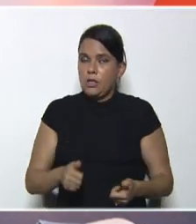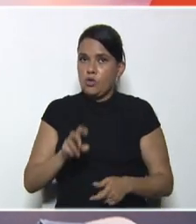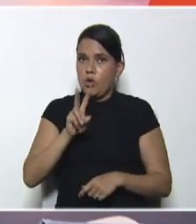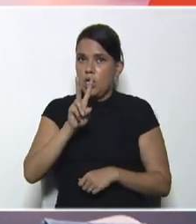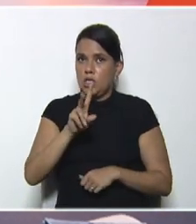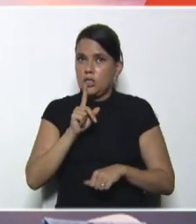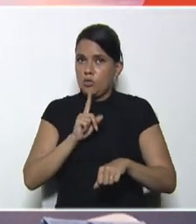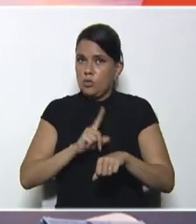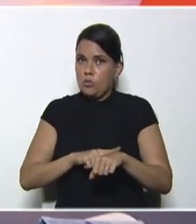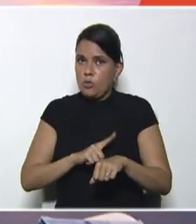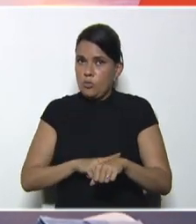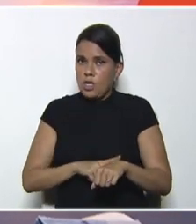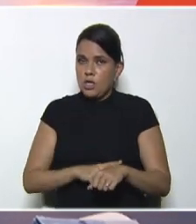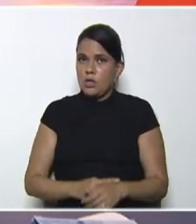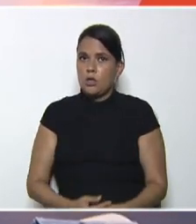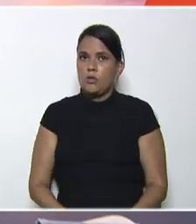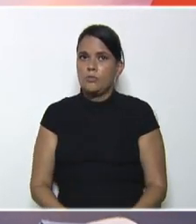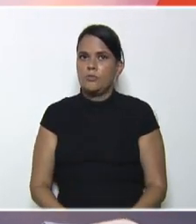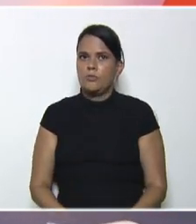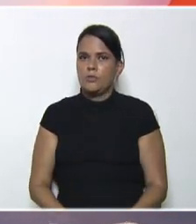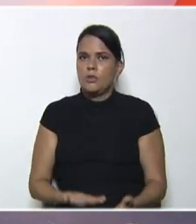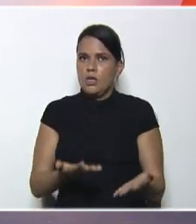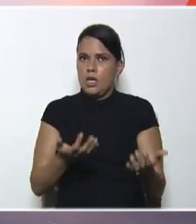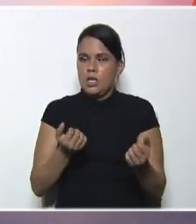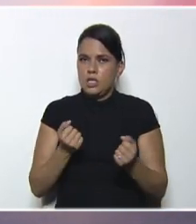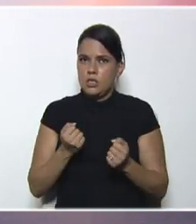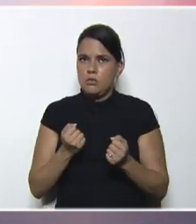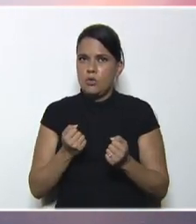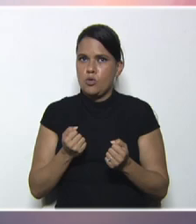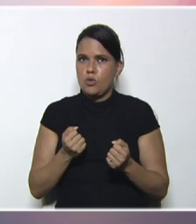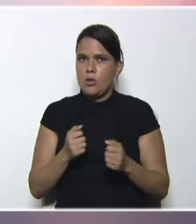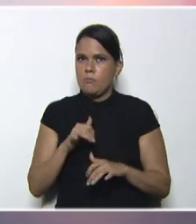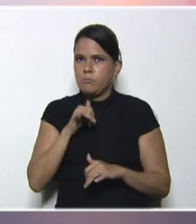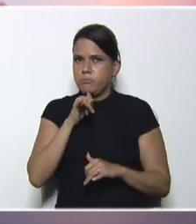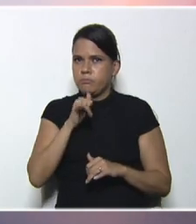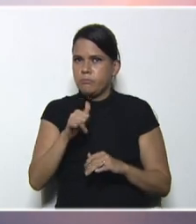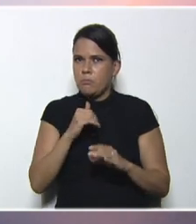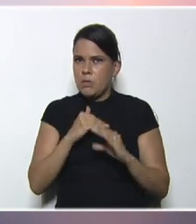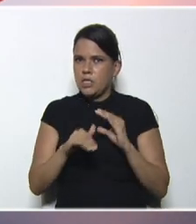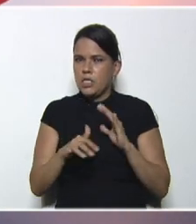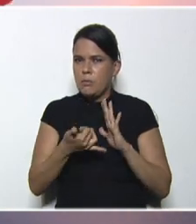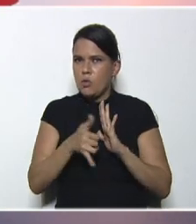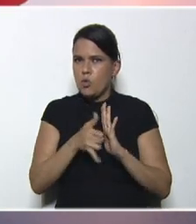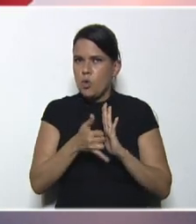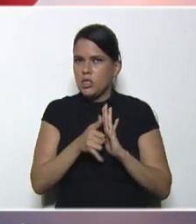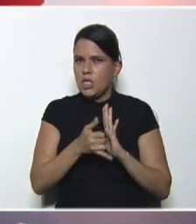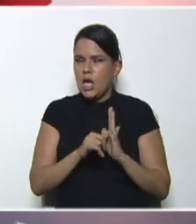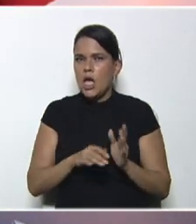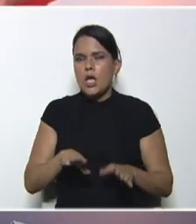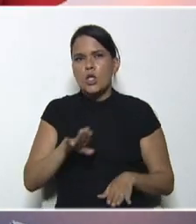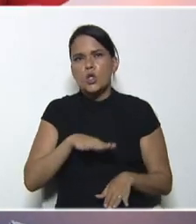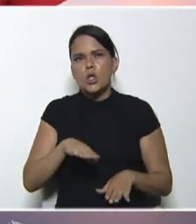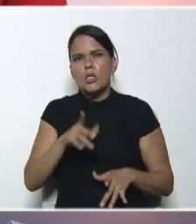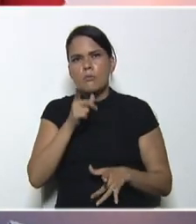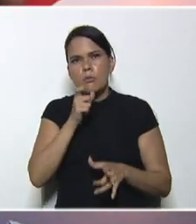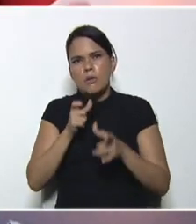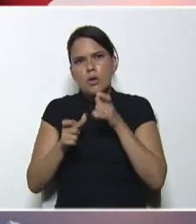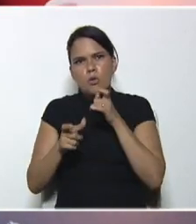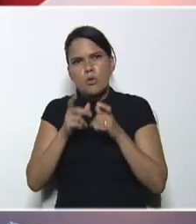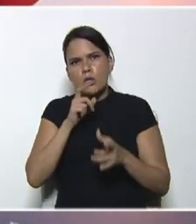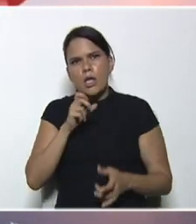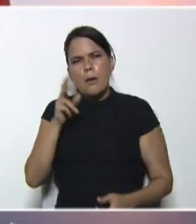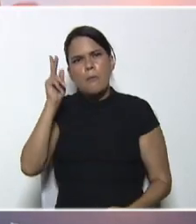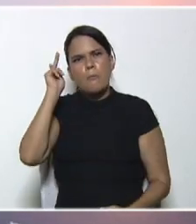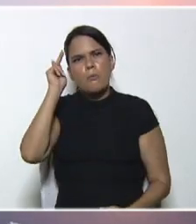segundo momento. He recibido algunos mensajes por vía de WhatsApp donde me preguntan, profe,